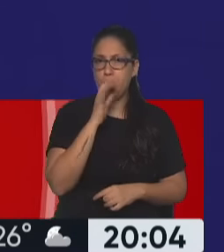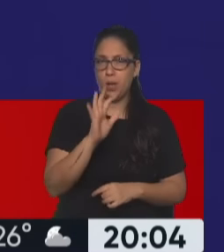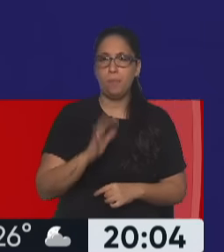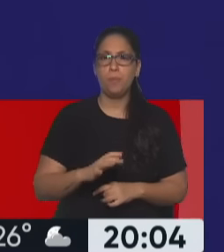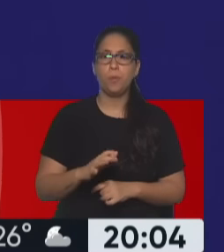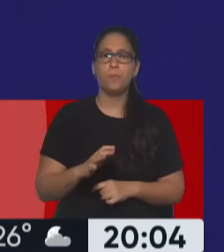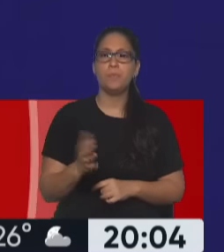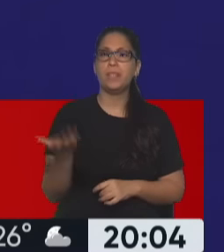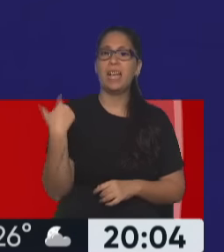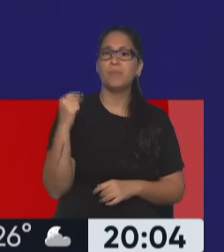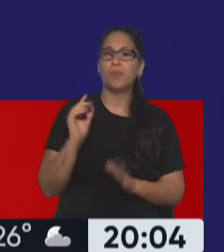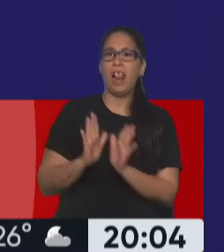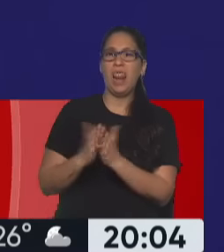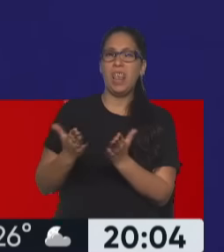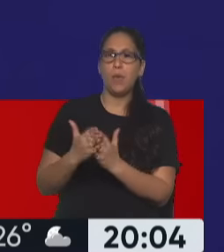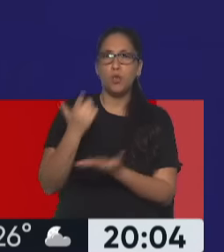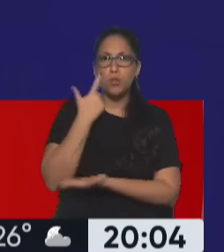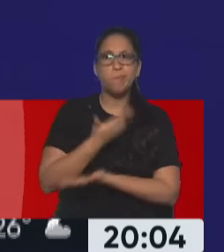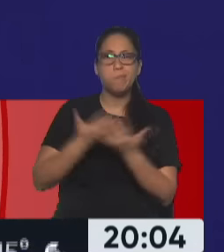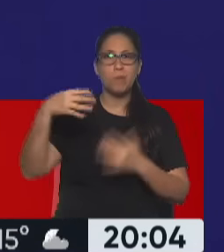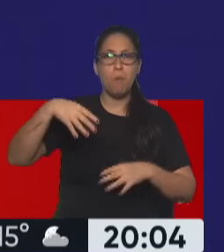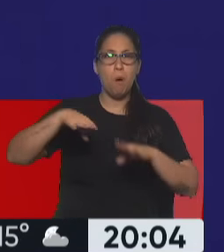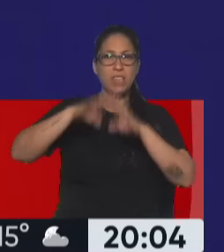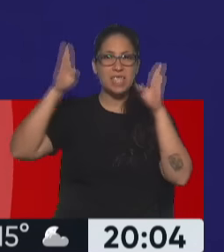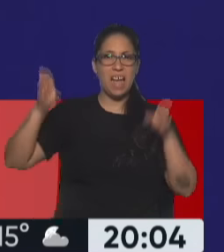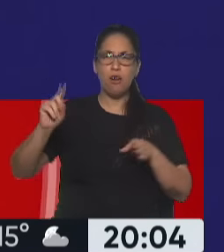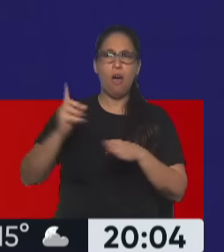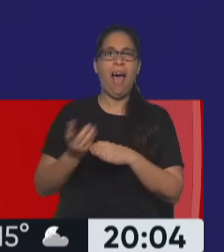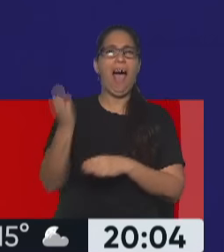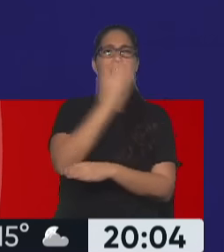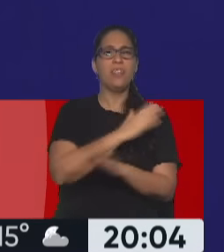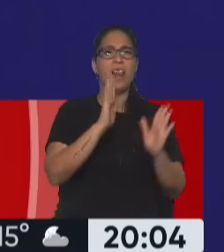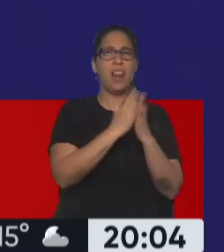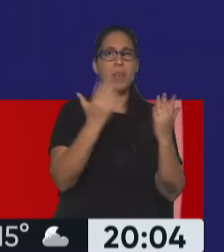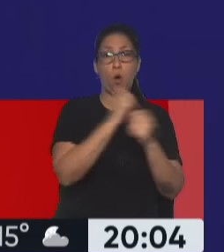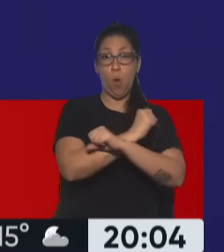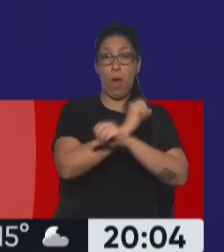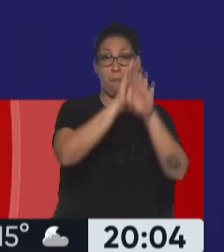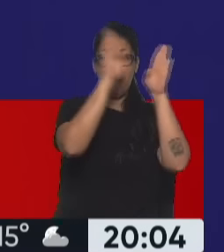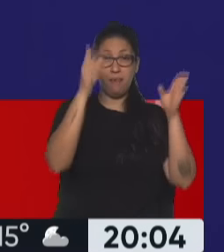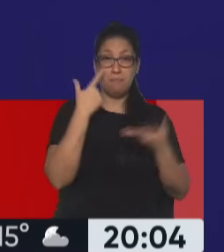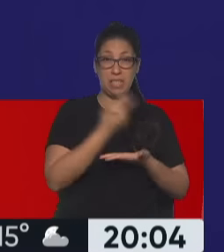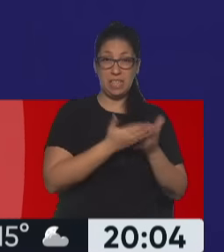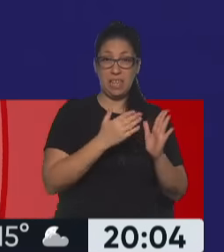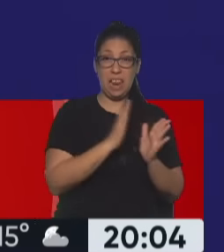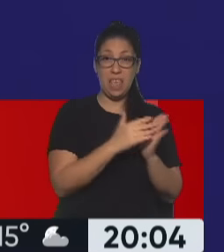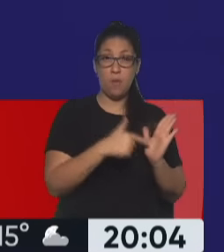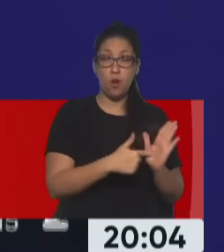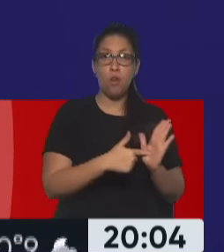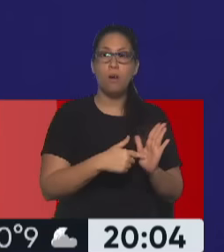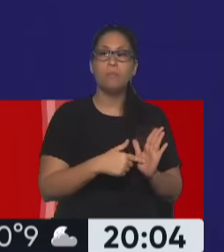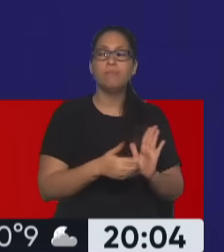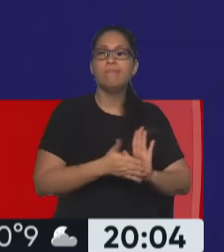el más reciente libro que presenté en el Movistar Arena, no, el anterior, el que presenté en el Luna Park, el argumento central